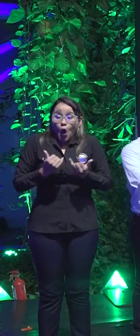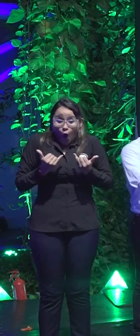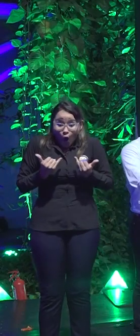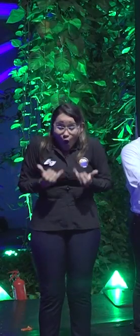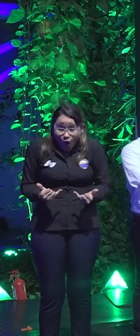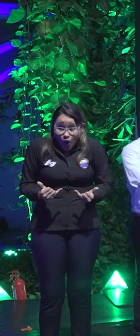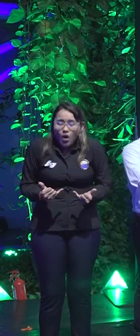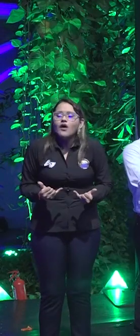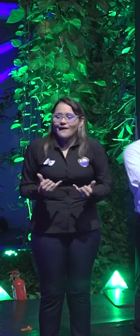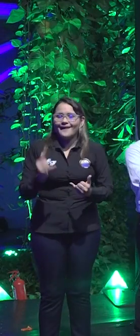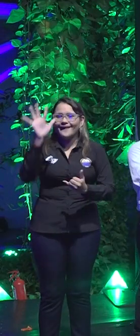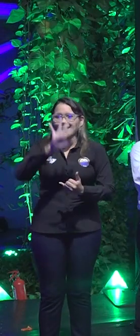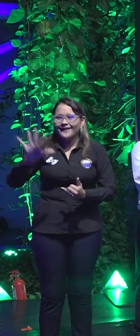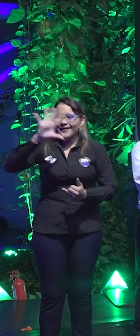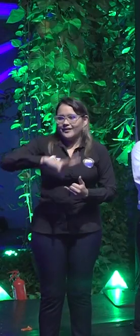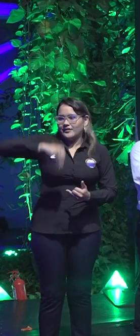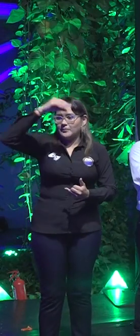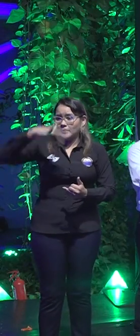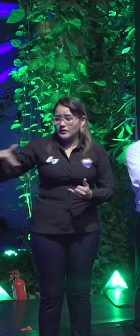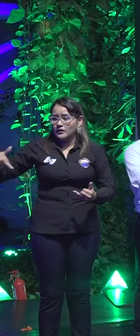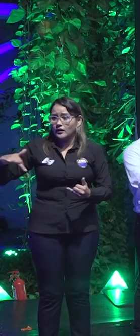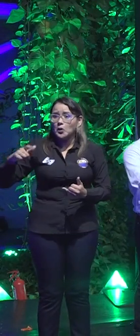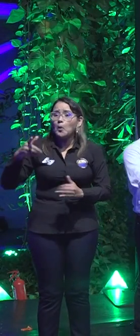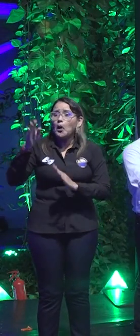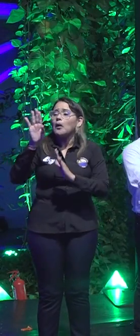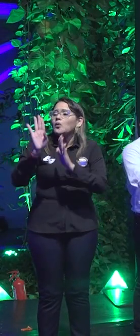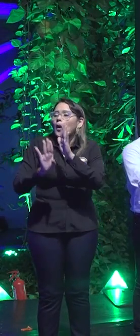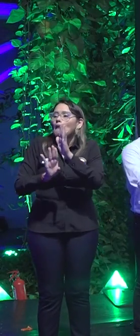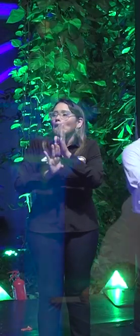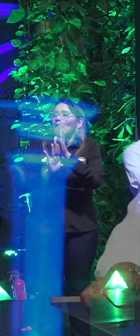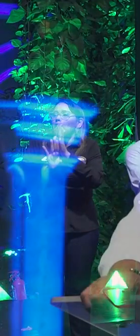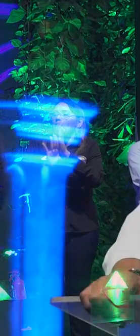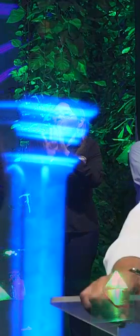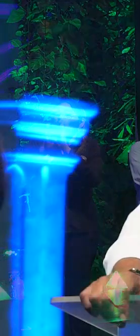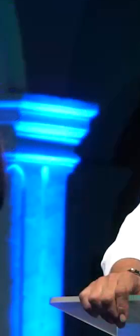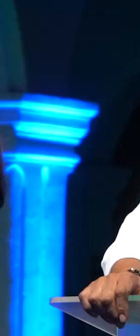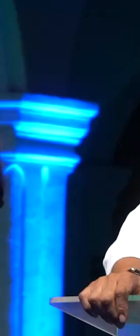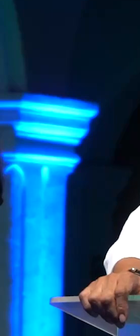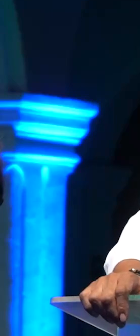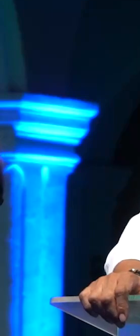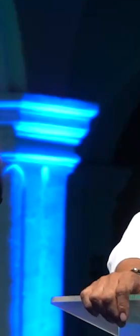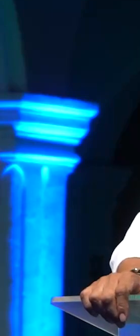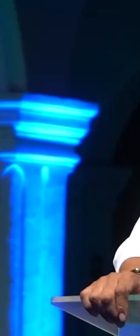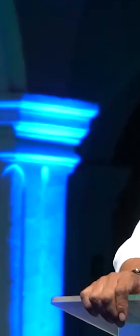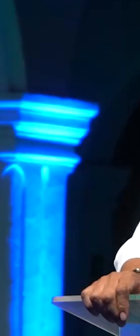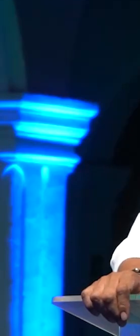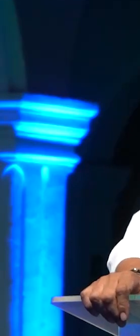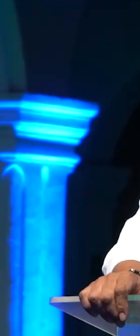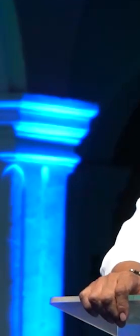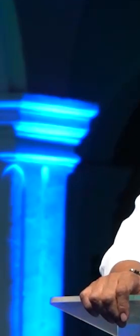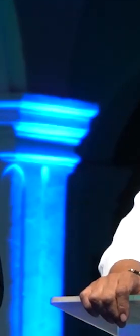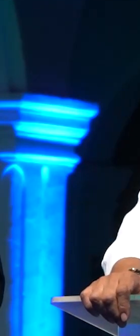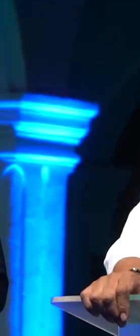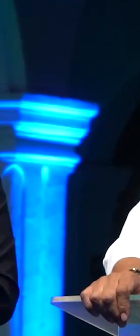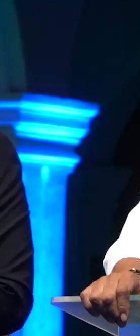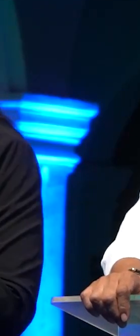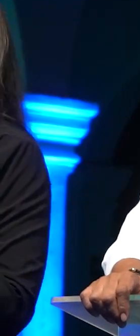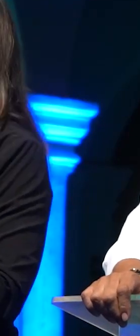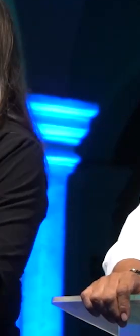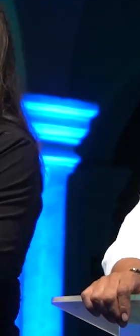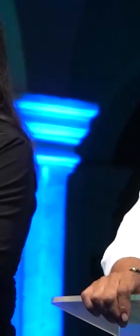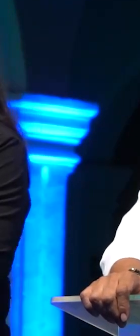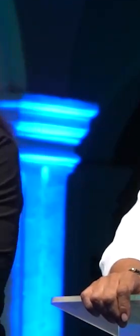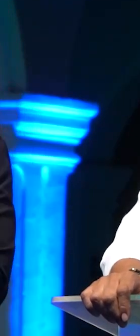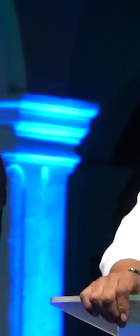el departamento no ha retrocedido más en el índice de competitividad, ha sido gracias a los componentes de lo que se hace con la universidad en alianza